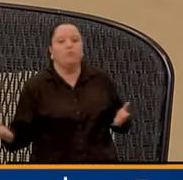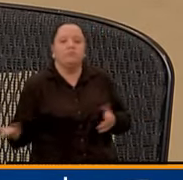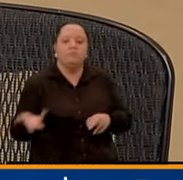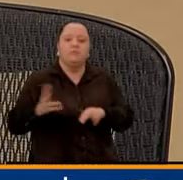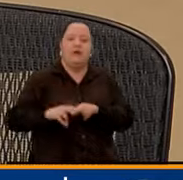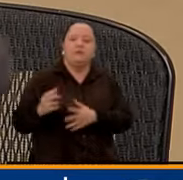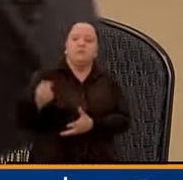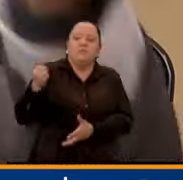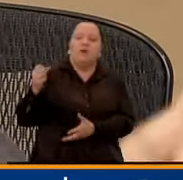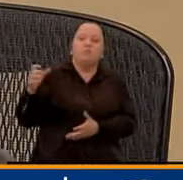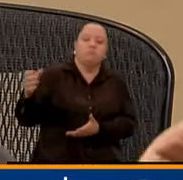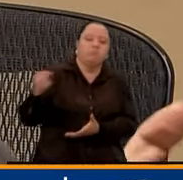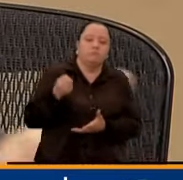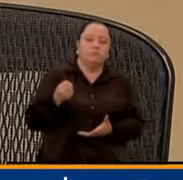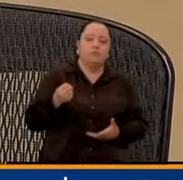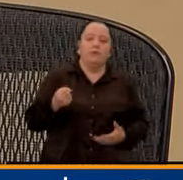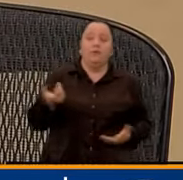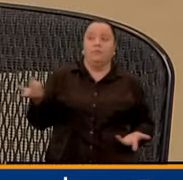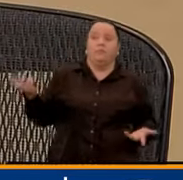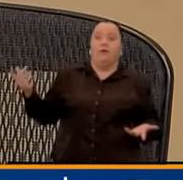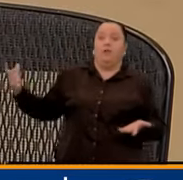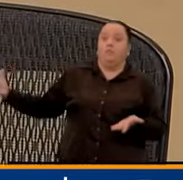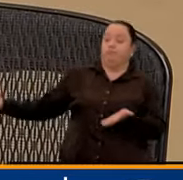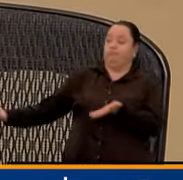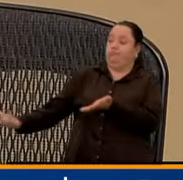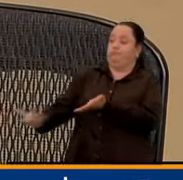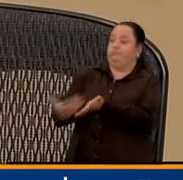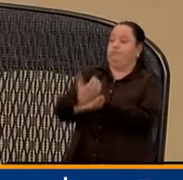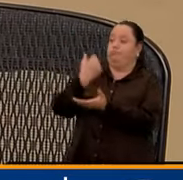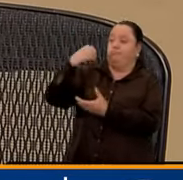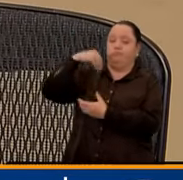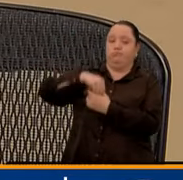Y si estamos en la discusión del ingreso, con mayor razón.